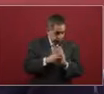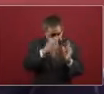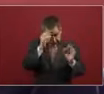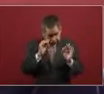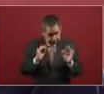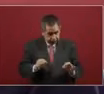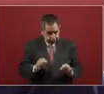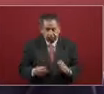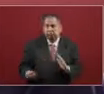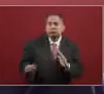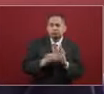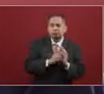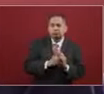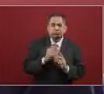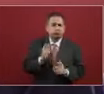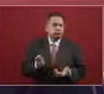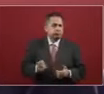que